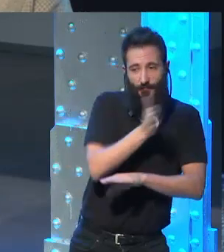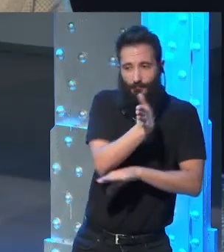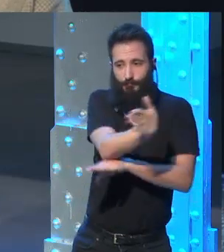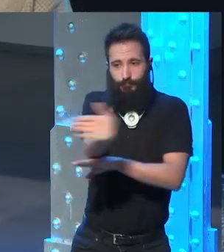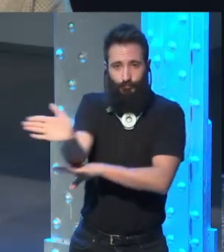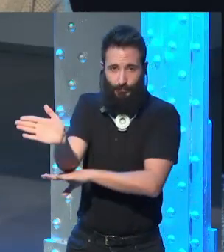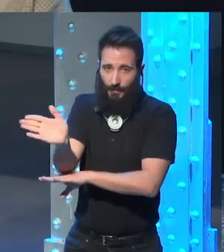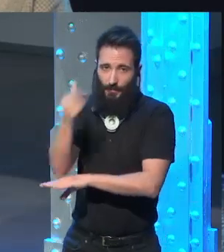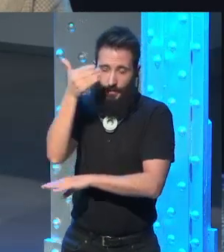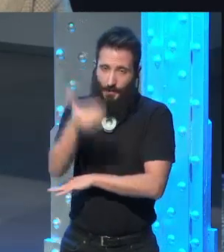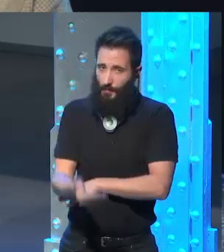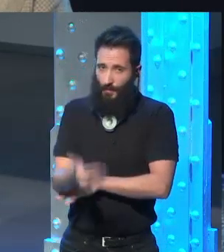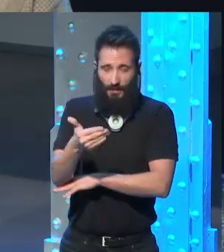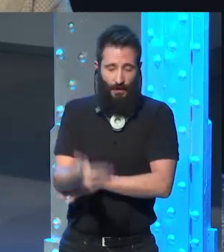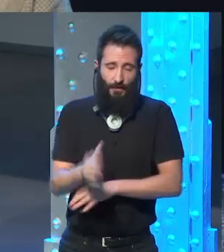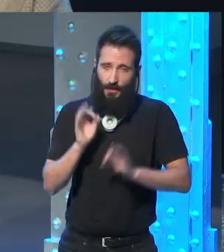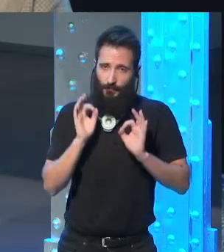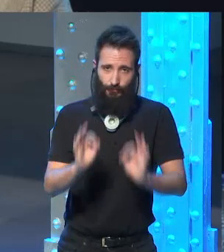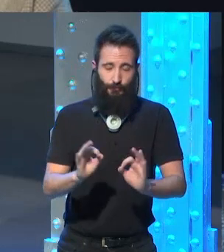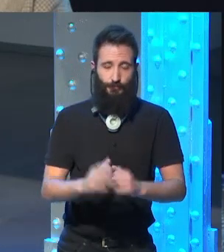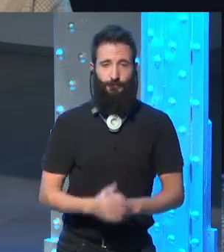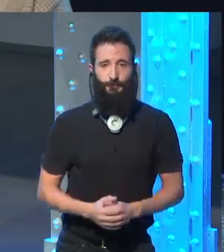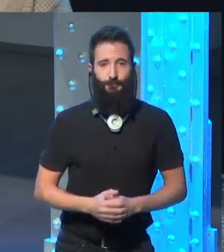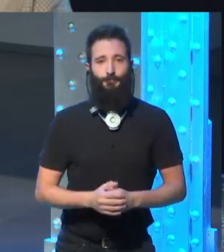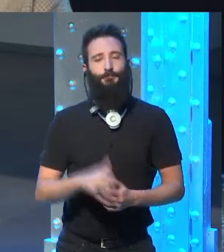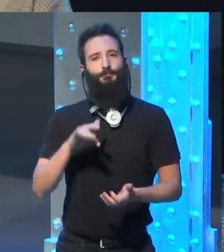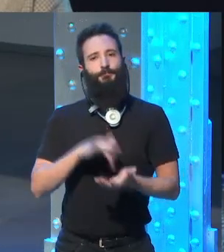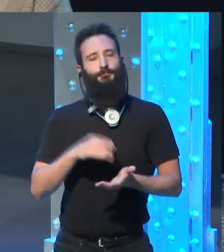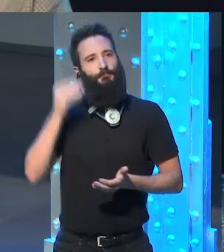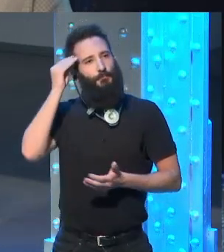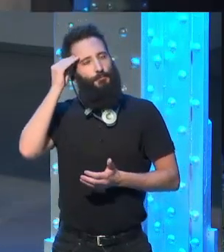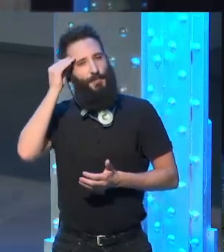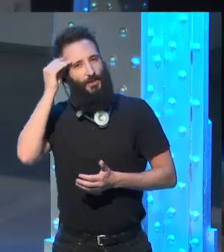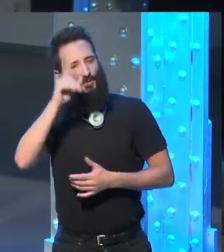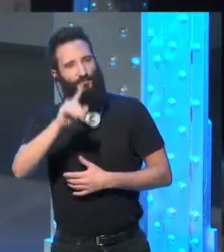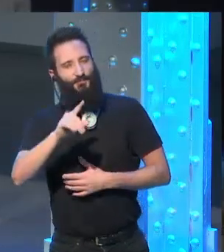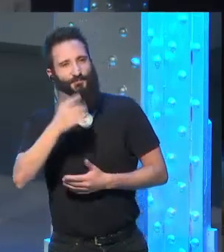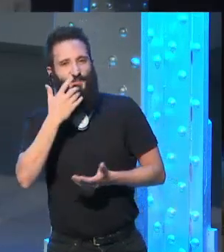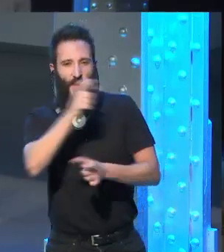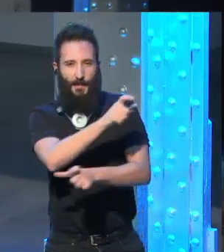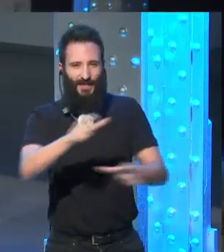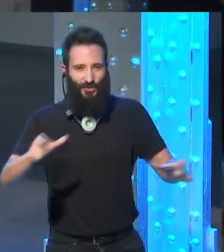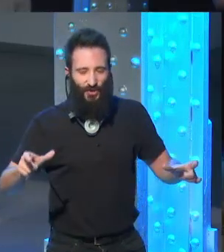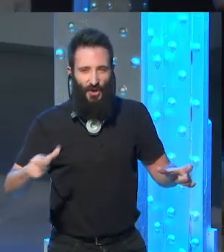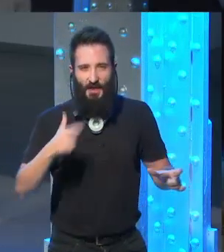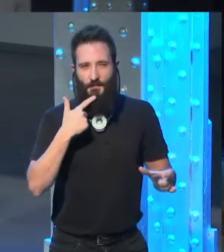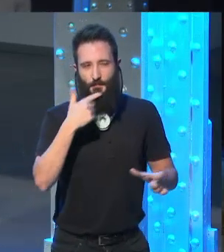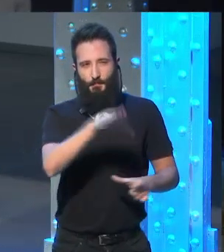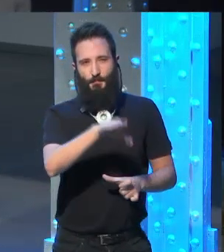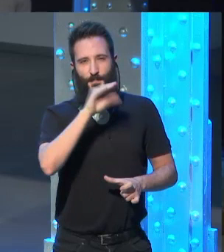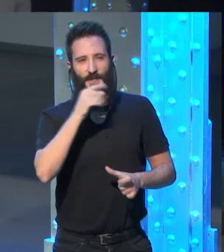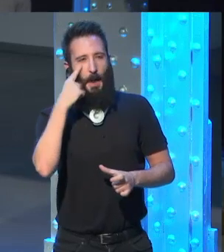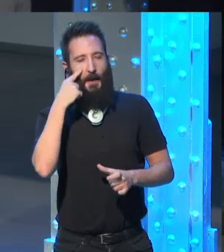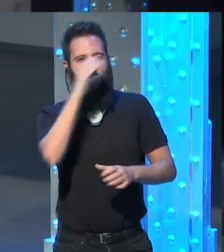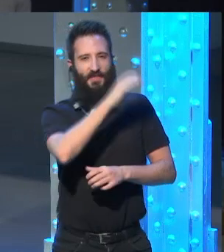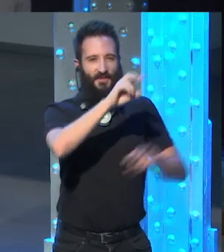es importante a todos los niveles. ¿Crees que si la gente entiende para qué sirven determinadas